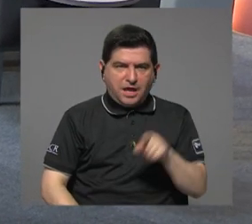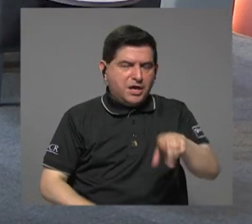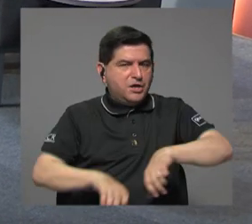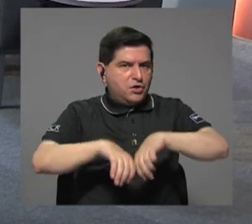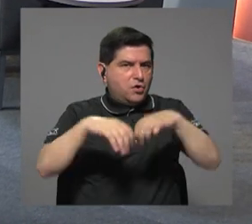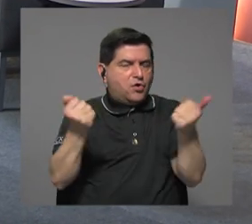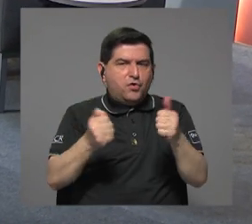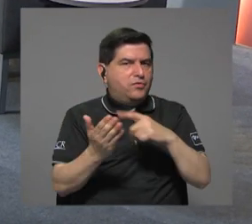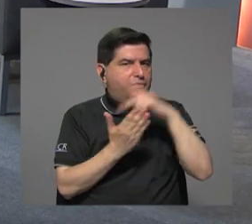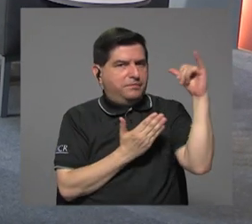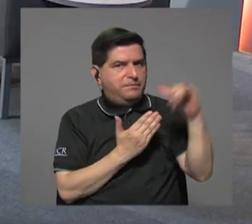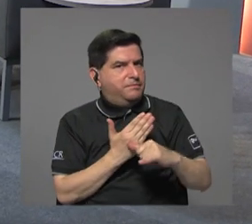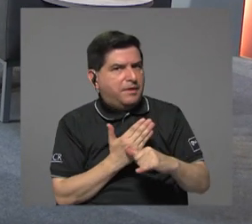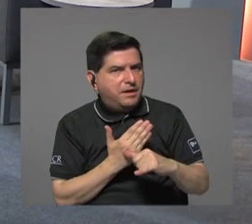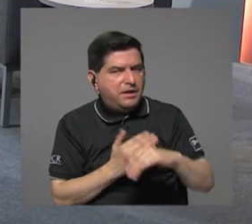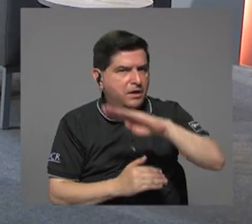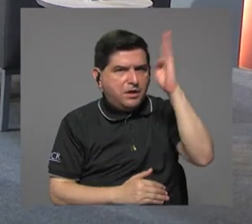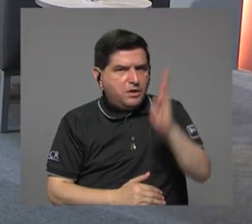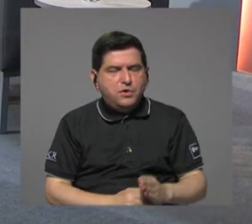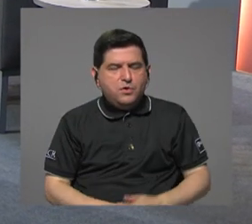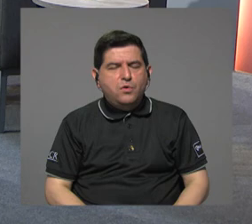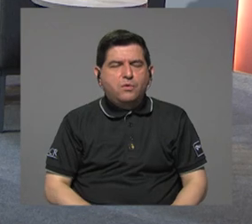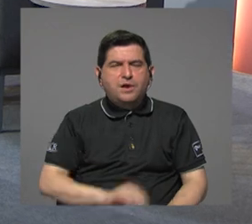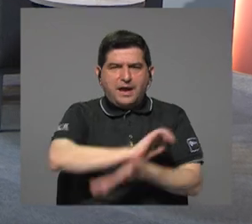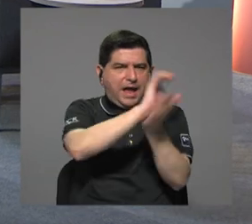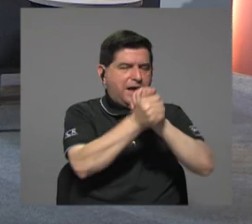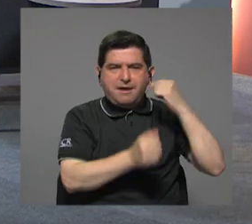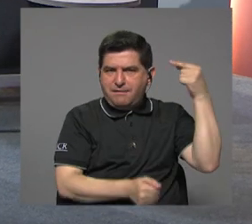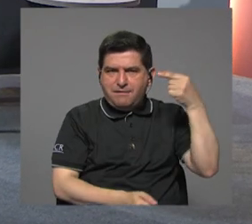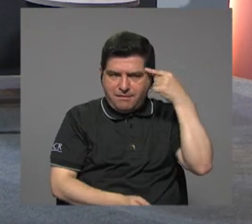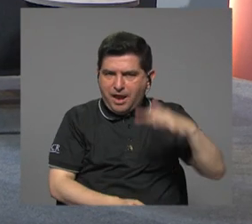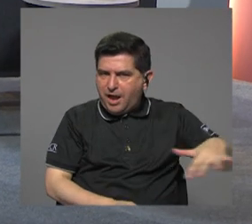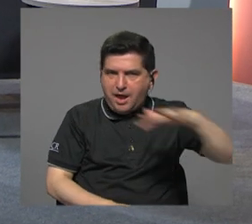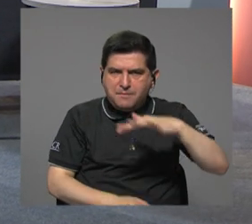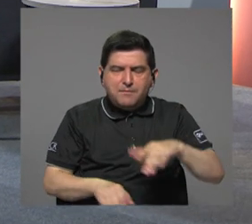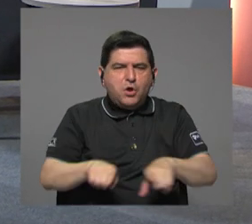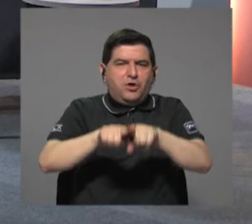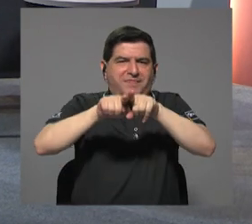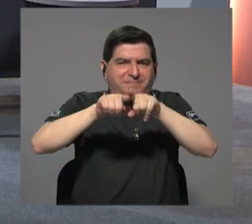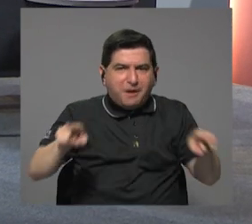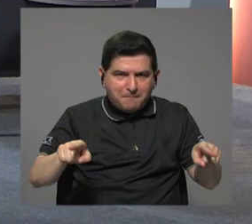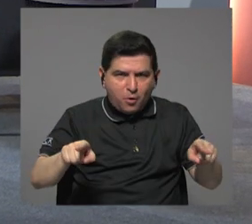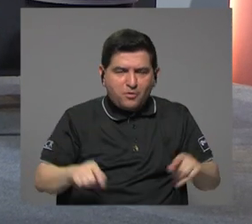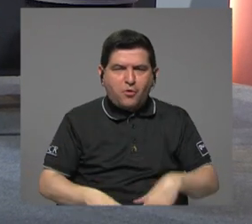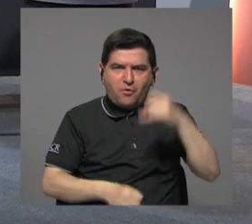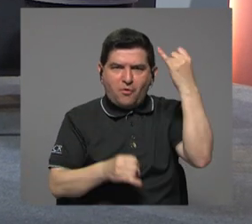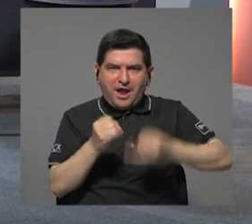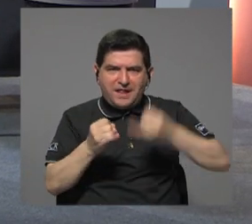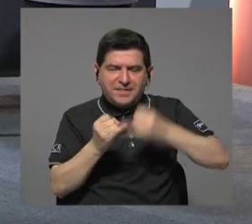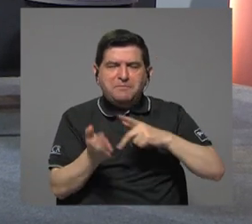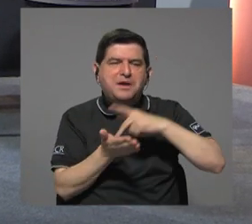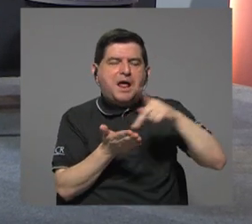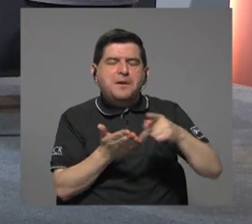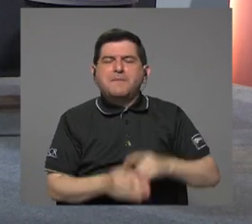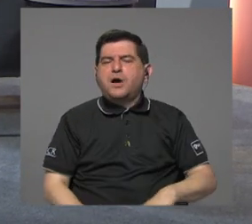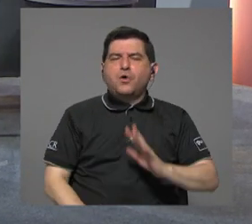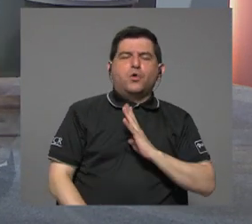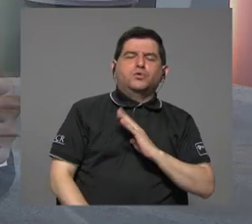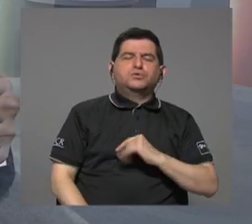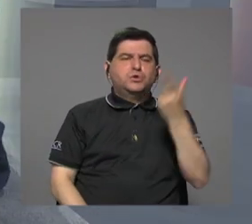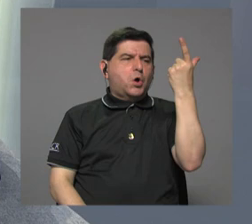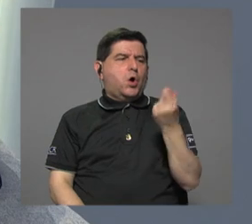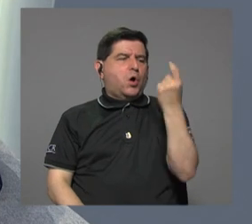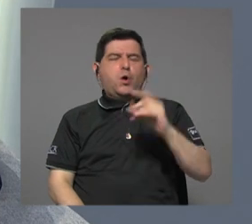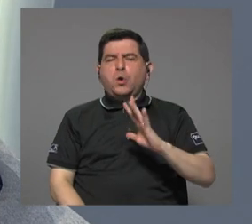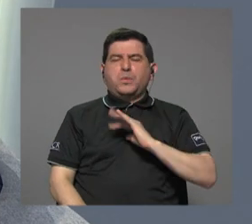proyecto nunca se plantea una reforma del estado ni tampoco planteo el acabar con salarios de lujo con pensiones de